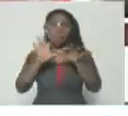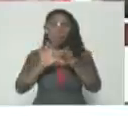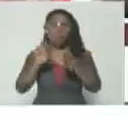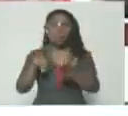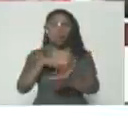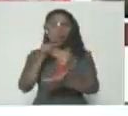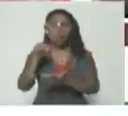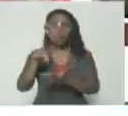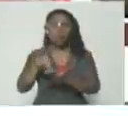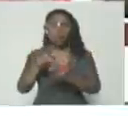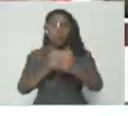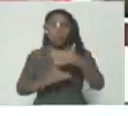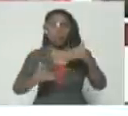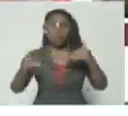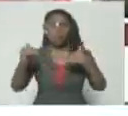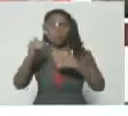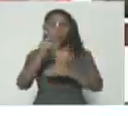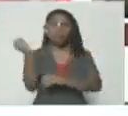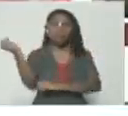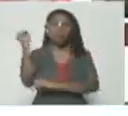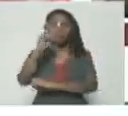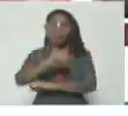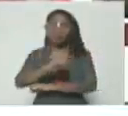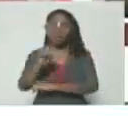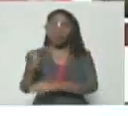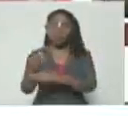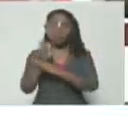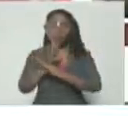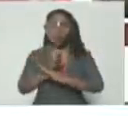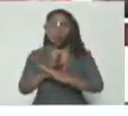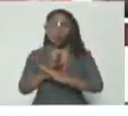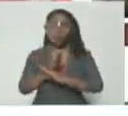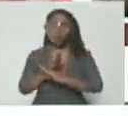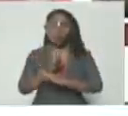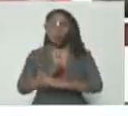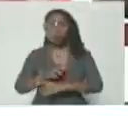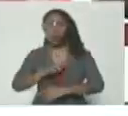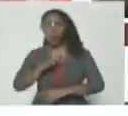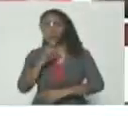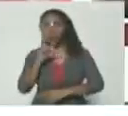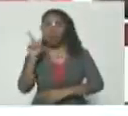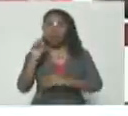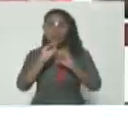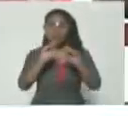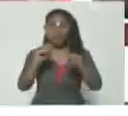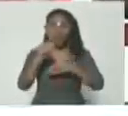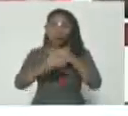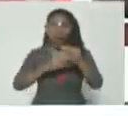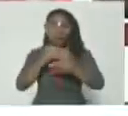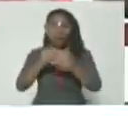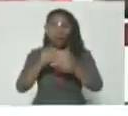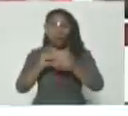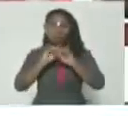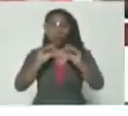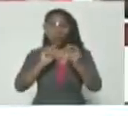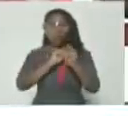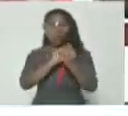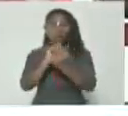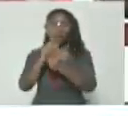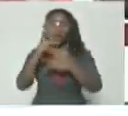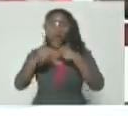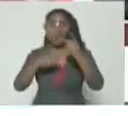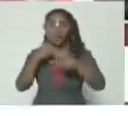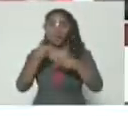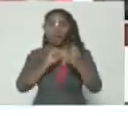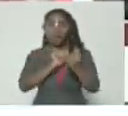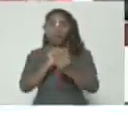nacional, superemos y derrotemos el bloqueo criminal. Ese es el llamado que usted ha hecho a través del diálogo político y a través del